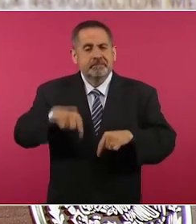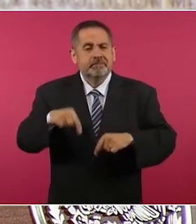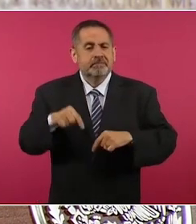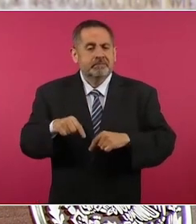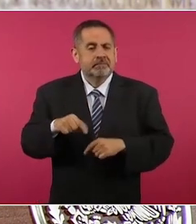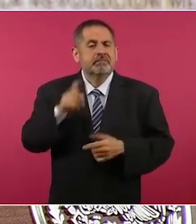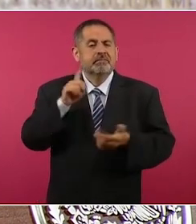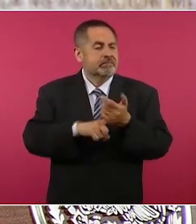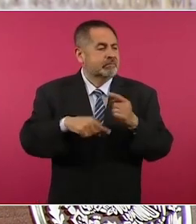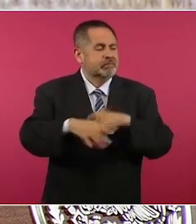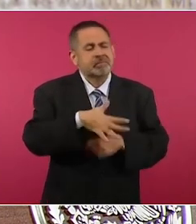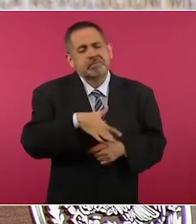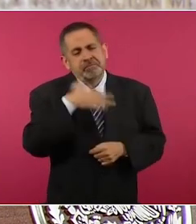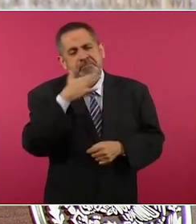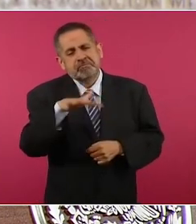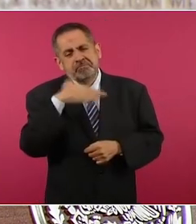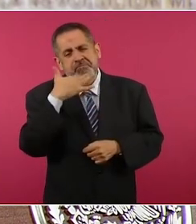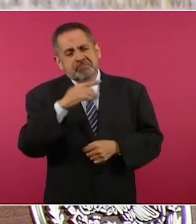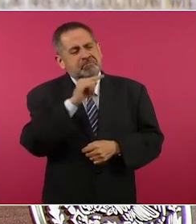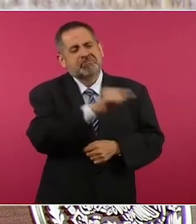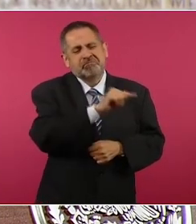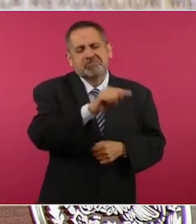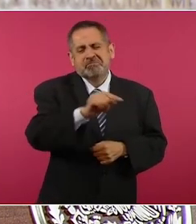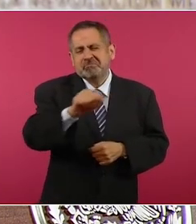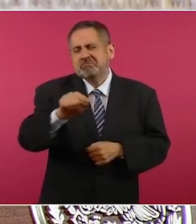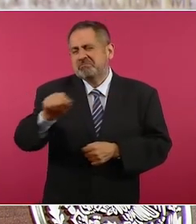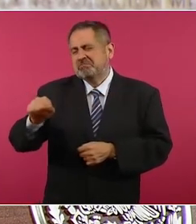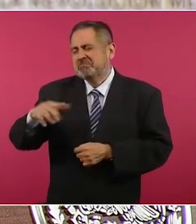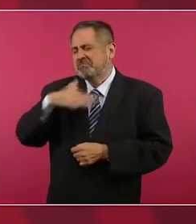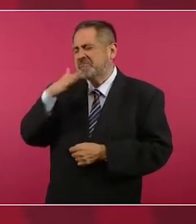era la corrupción.